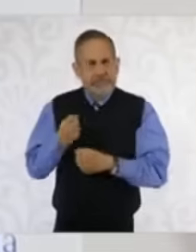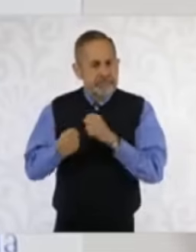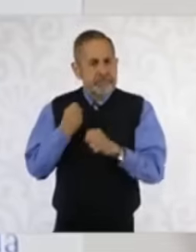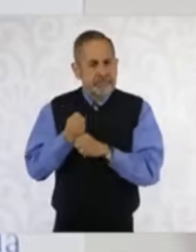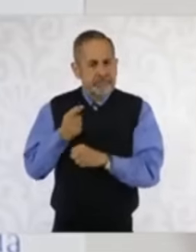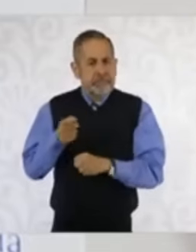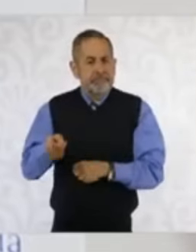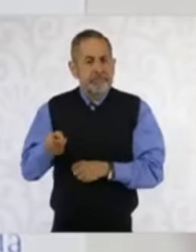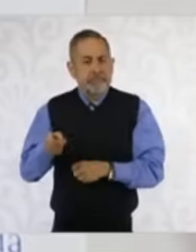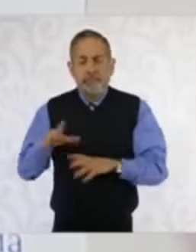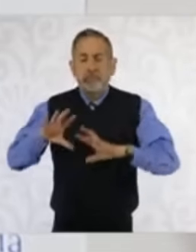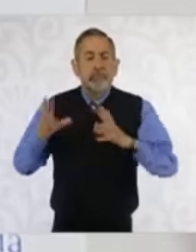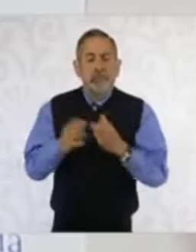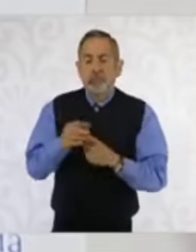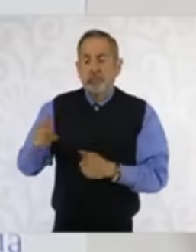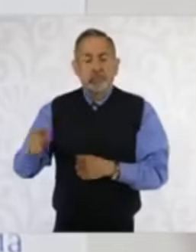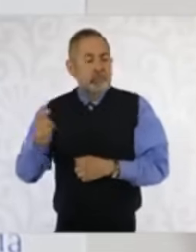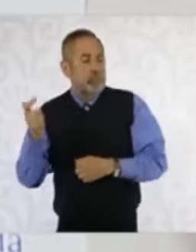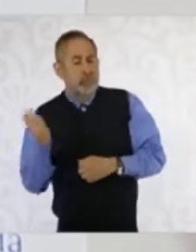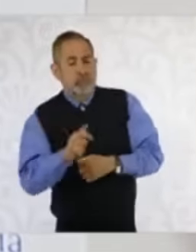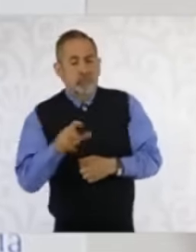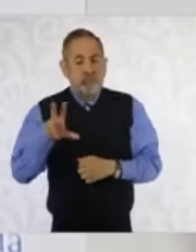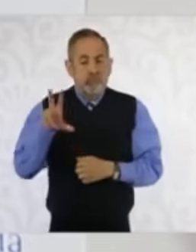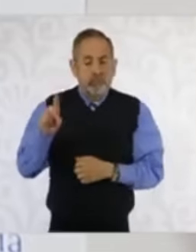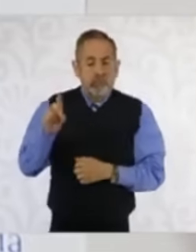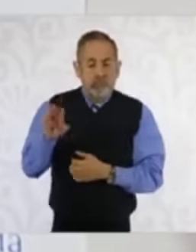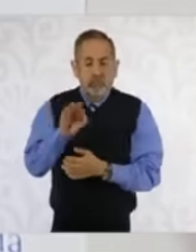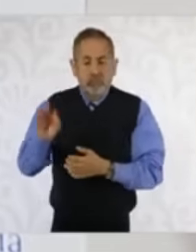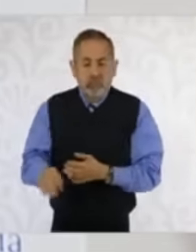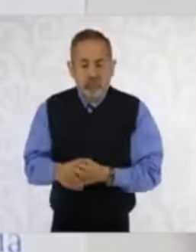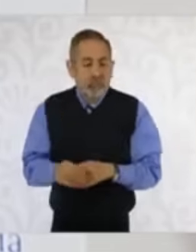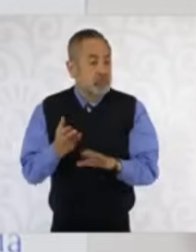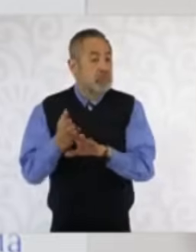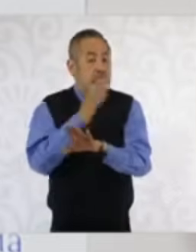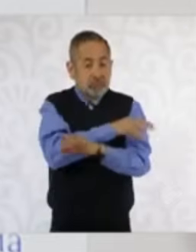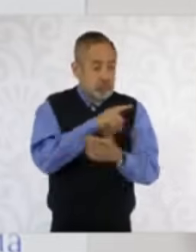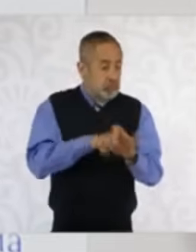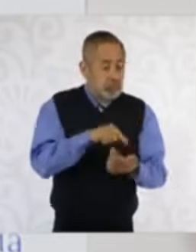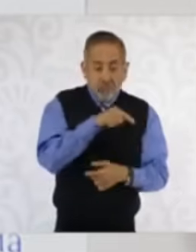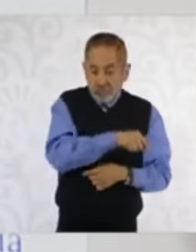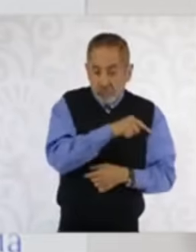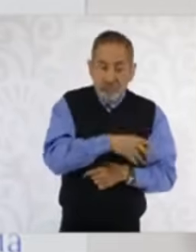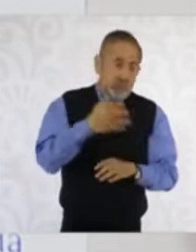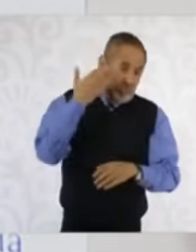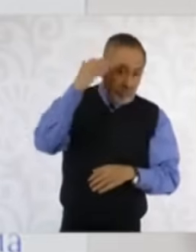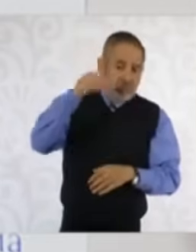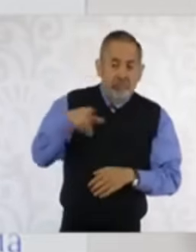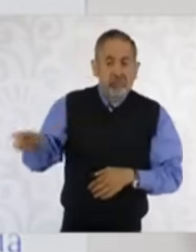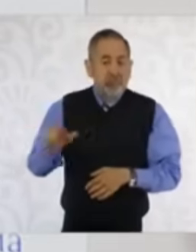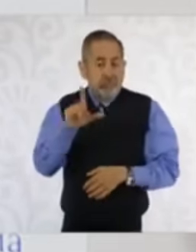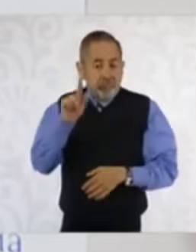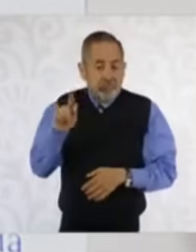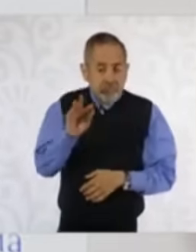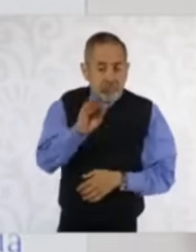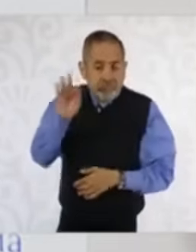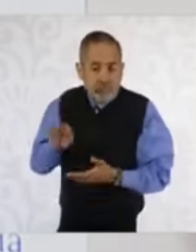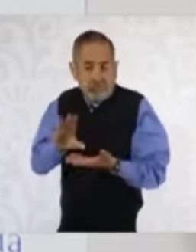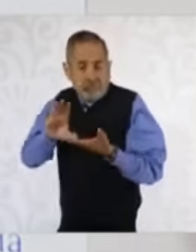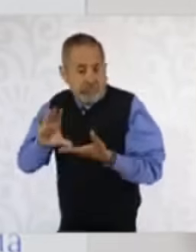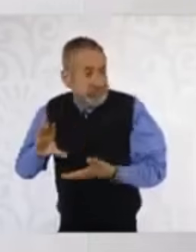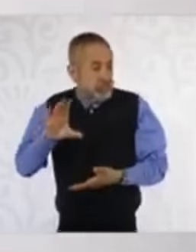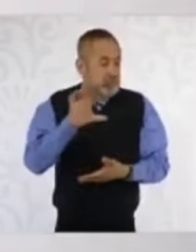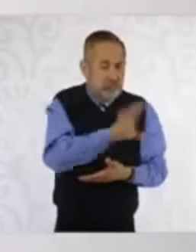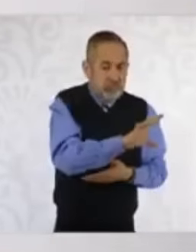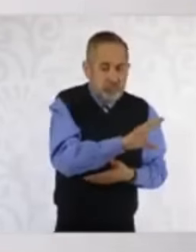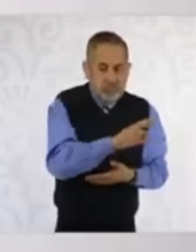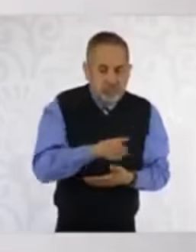presidenta Claudia Sheinbaum. ¡Qué buena noticia! Esperemos que sí se haga realidad. Ahora, la banda se pregunta cómo este aumento al